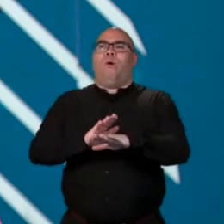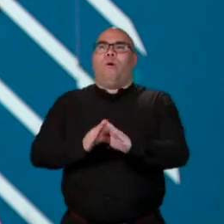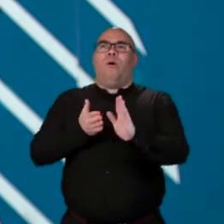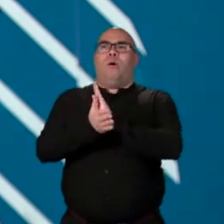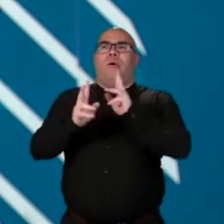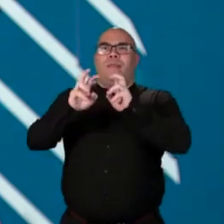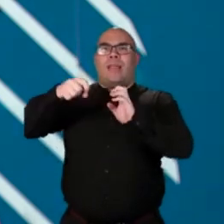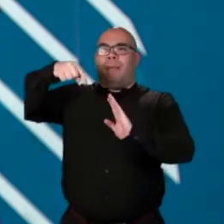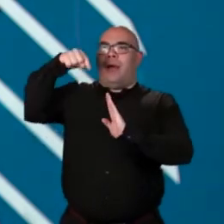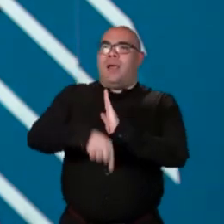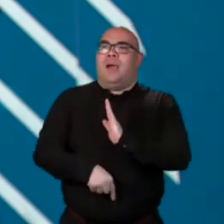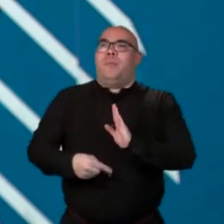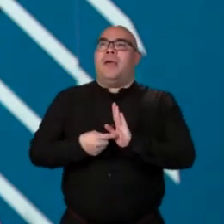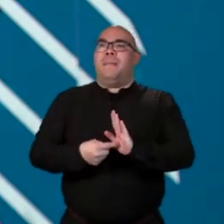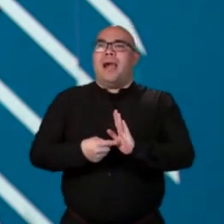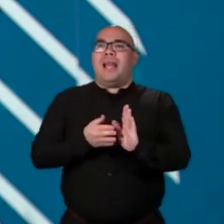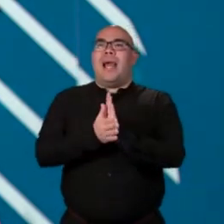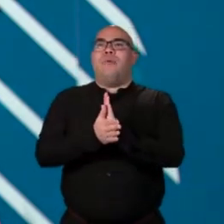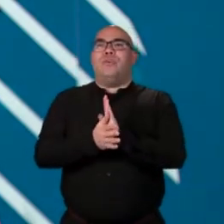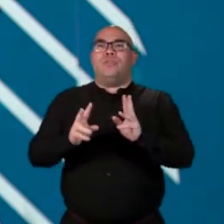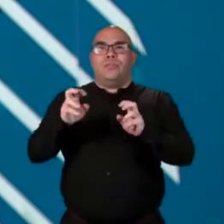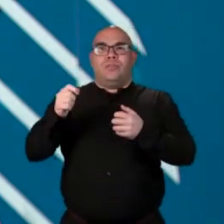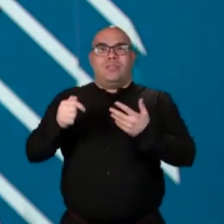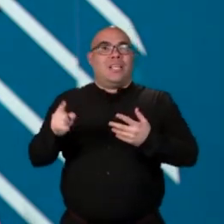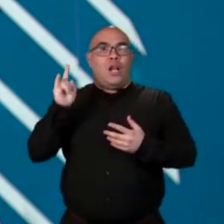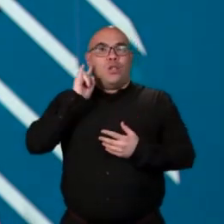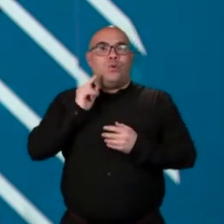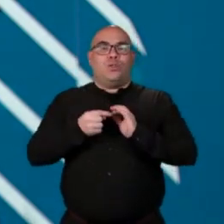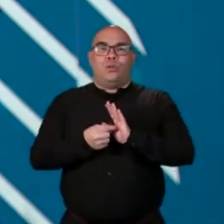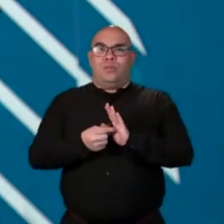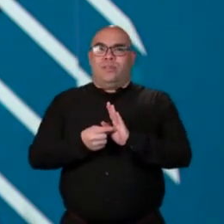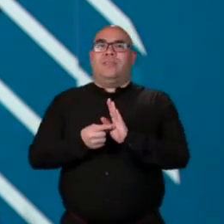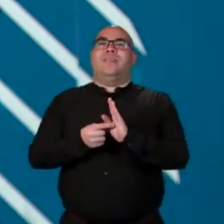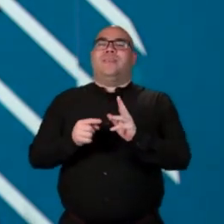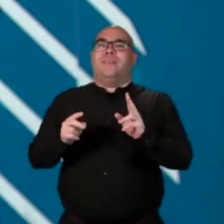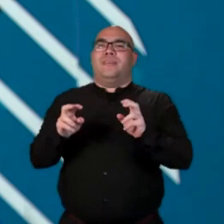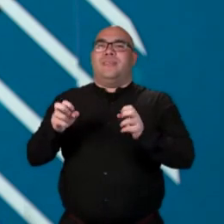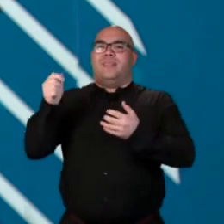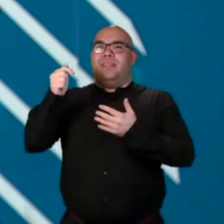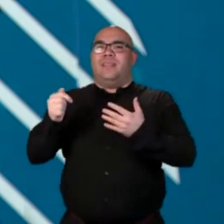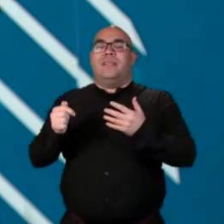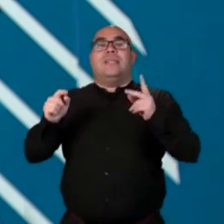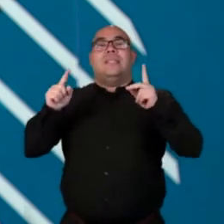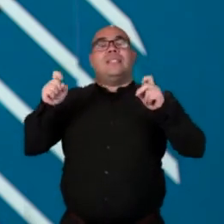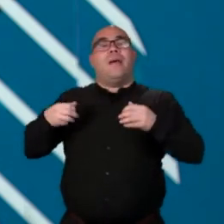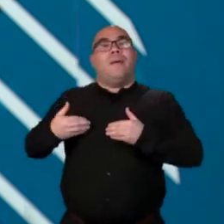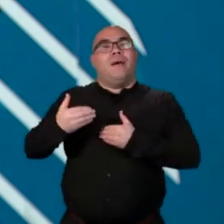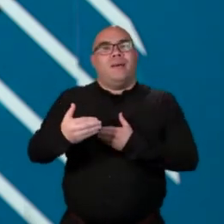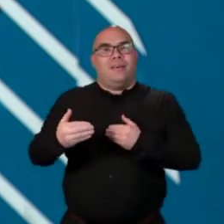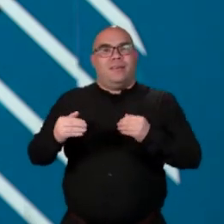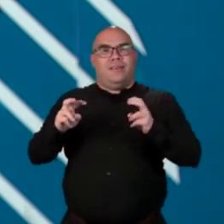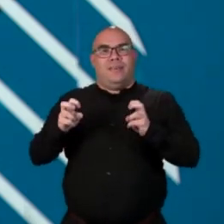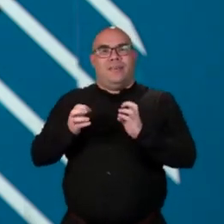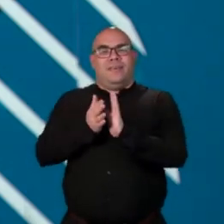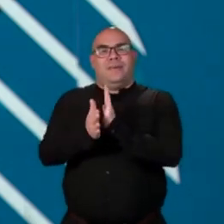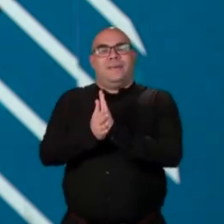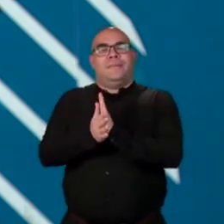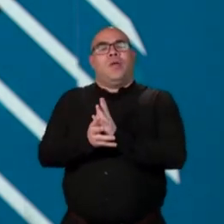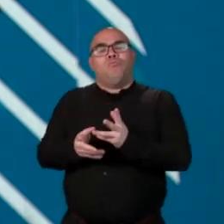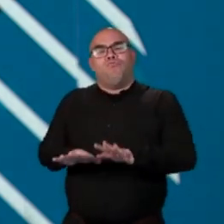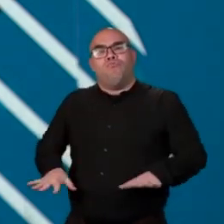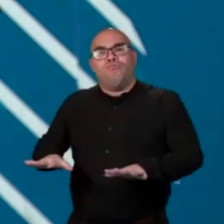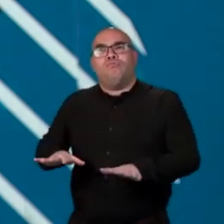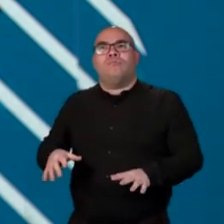Ya estamos en un momento donde bastantes aspectos, digamos, nutren